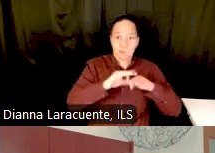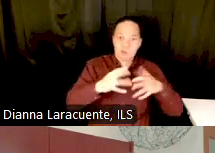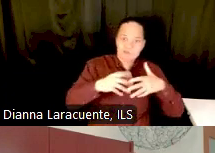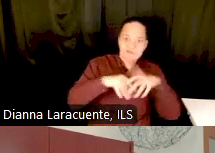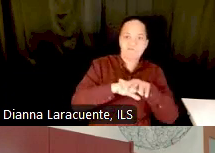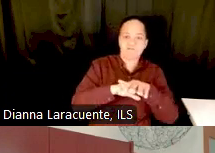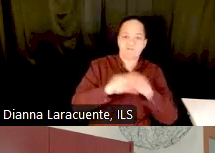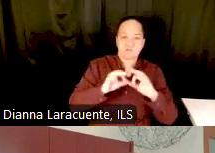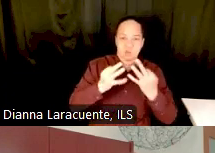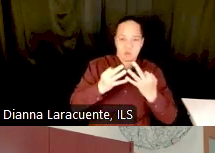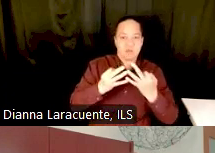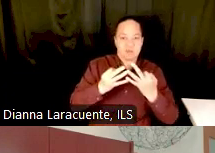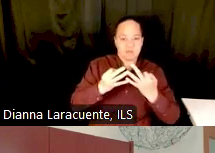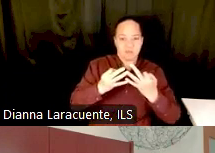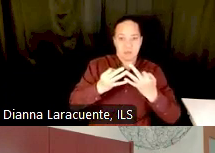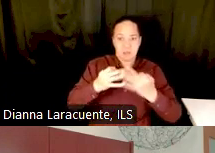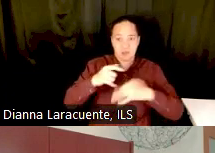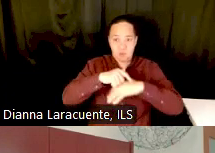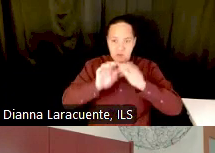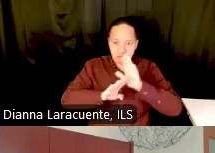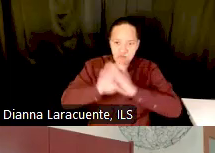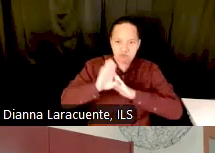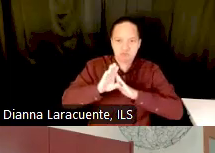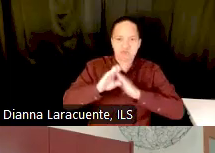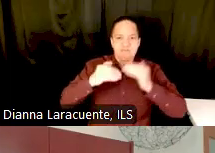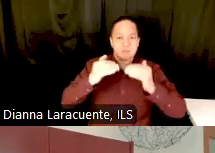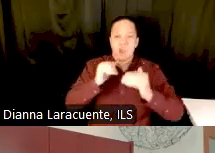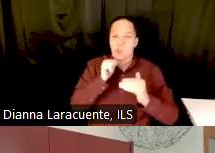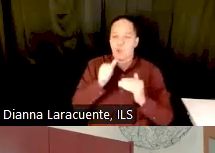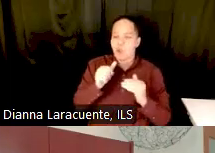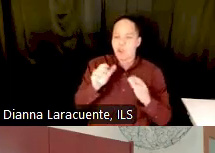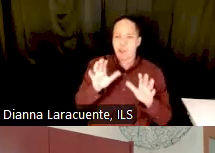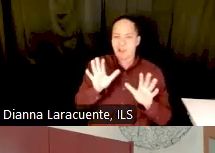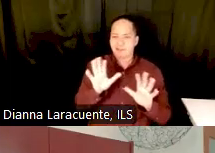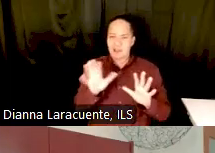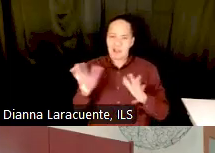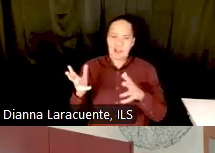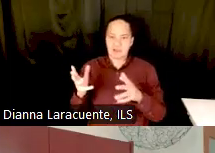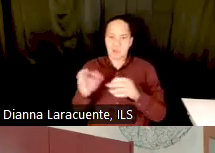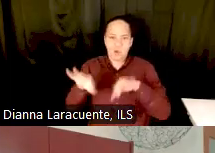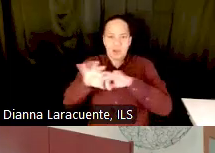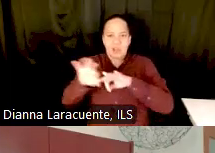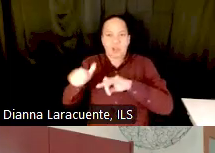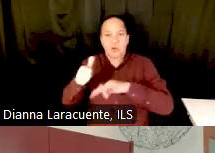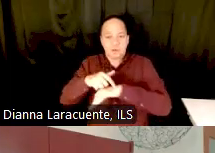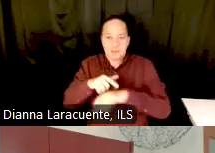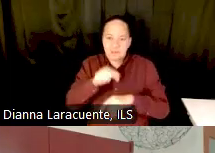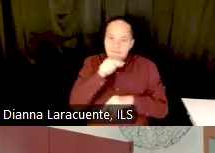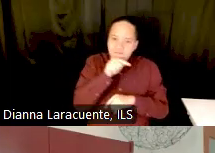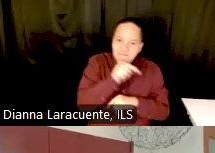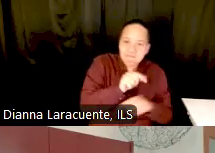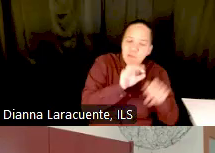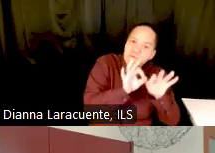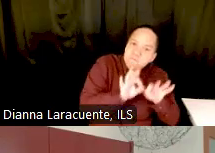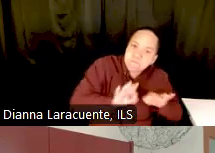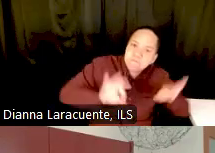familia dentro de esas etapas del desarrollo. No que no lo vamos a considerar en otras etapas, pero ahí es sumamente importante